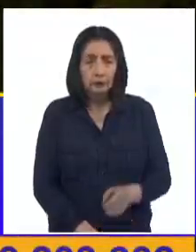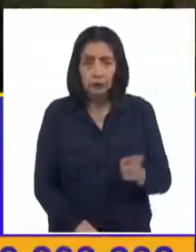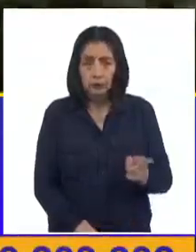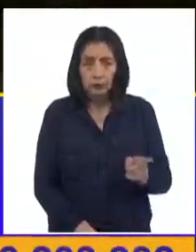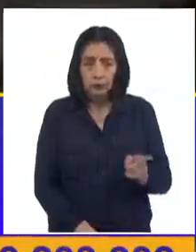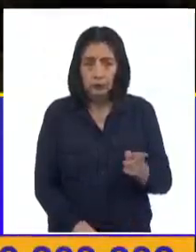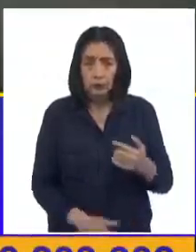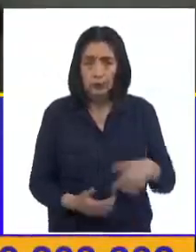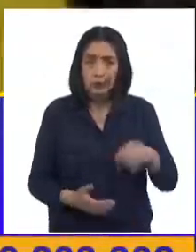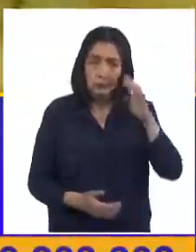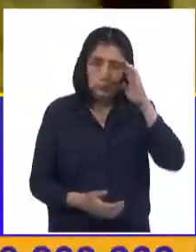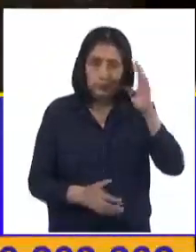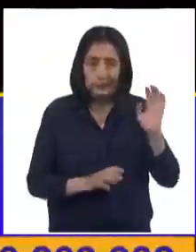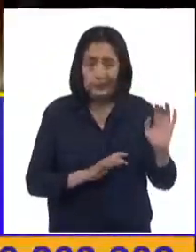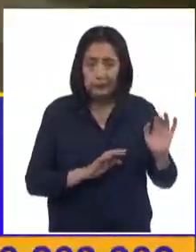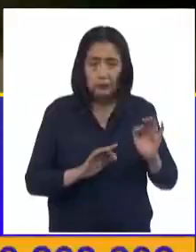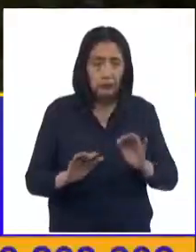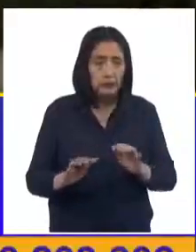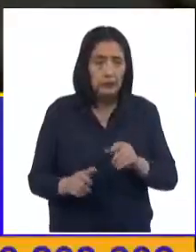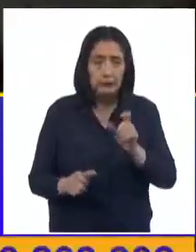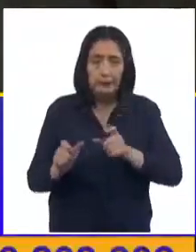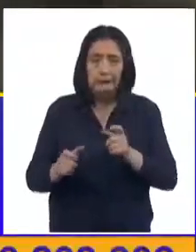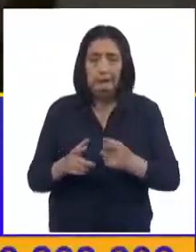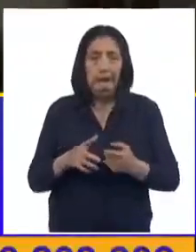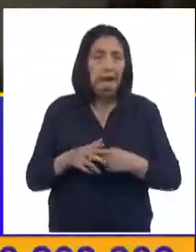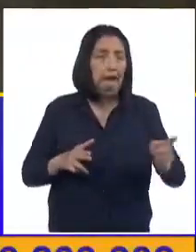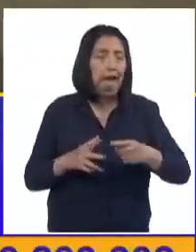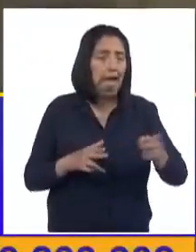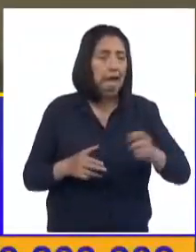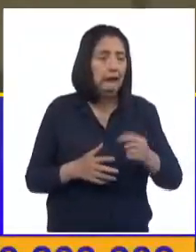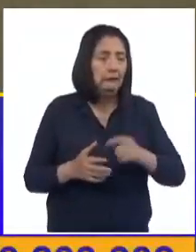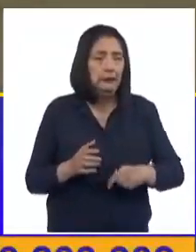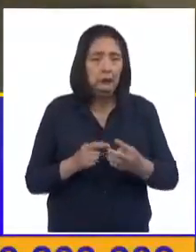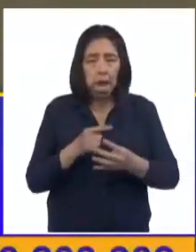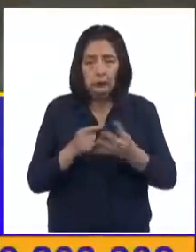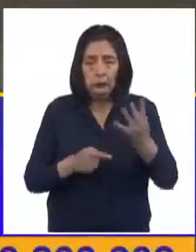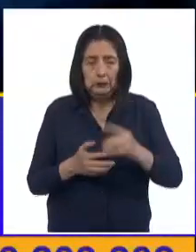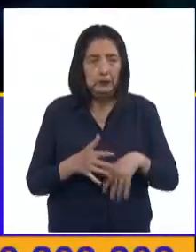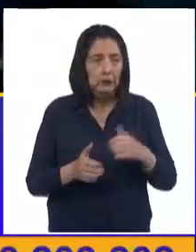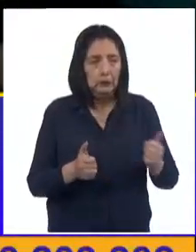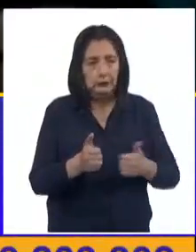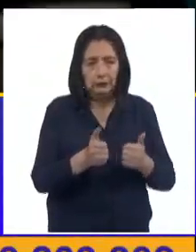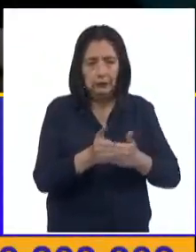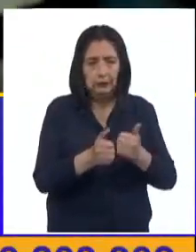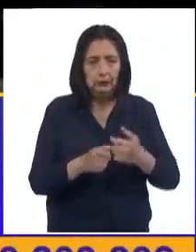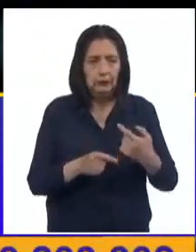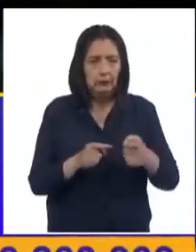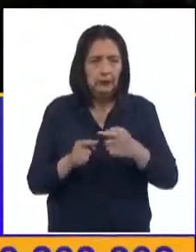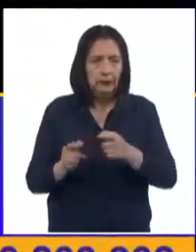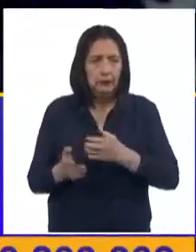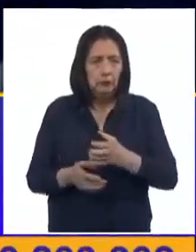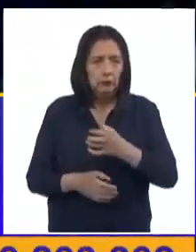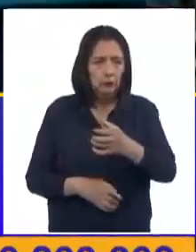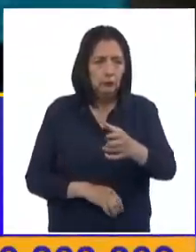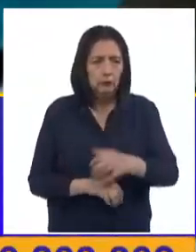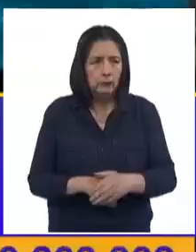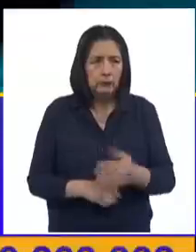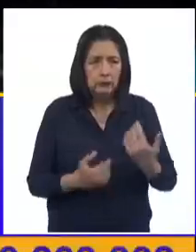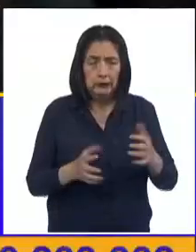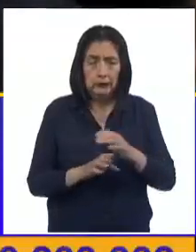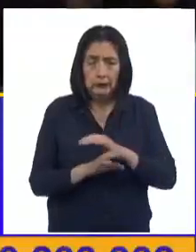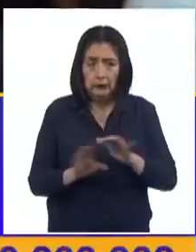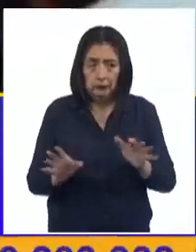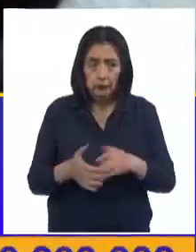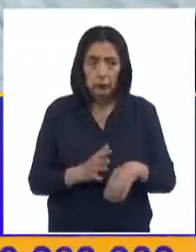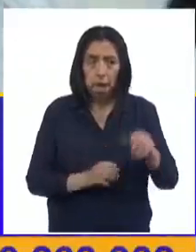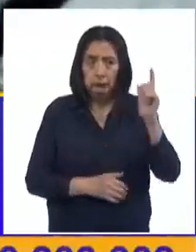Ante la presencia policial, los sujetos trataron de huir, por lo que se inició una persecución por varias cuadras. Terminó